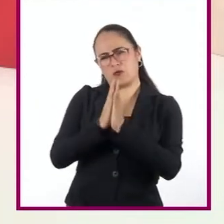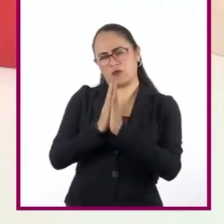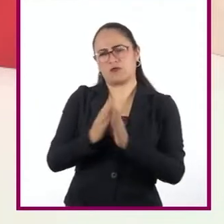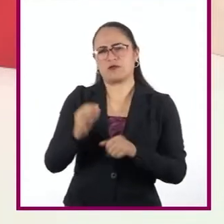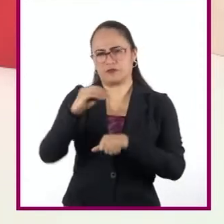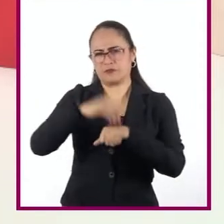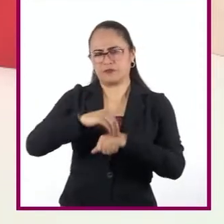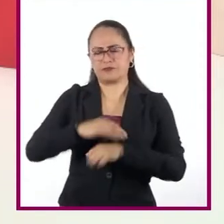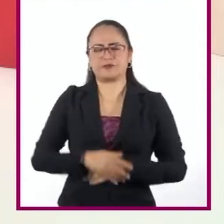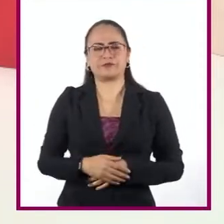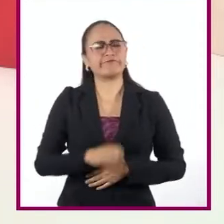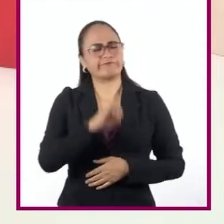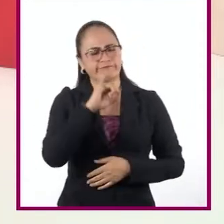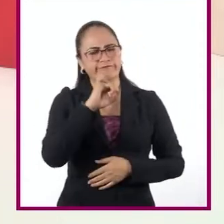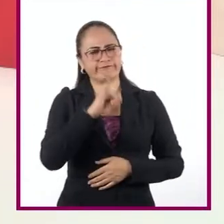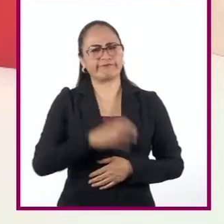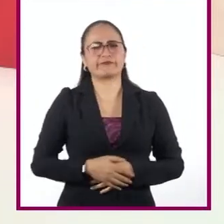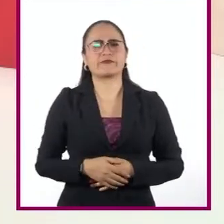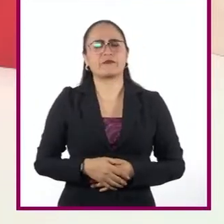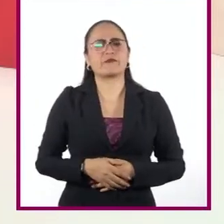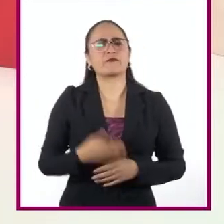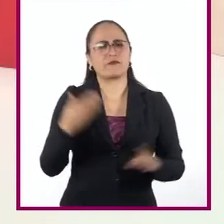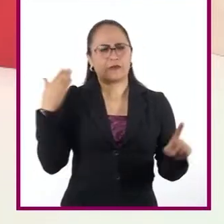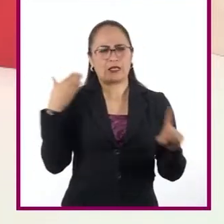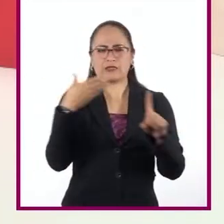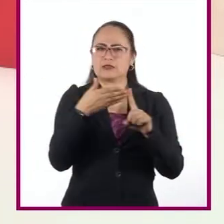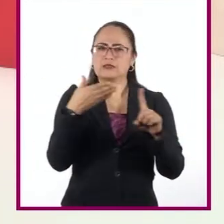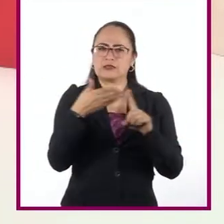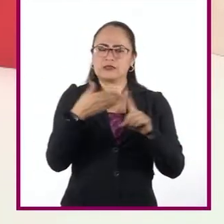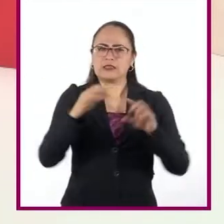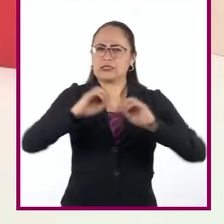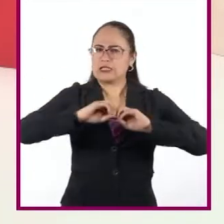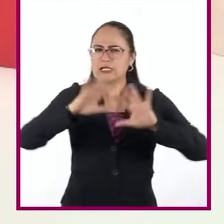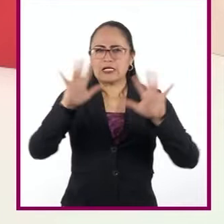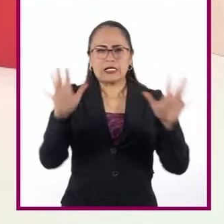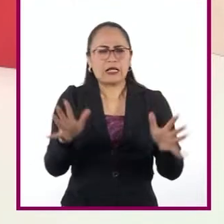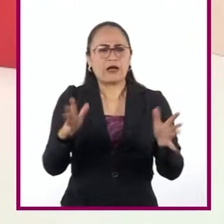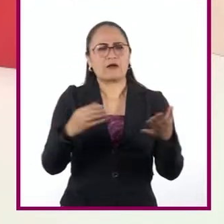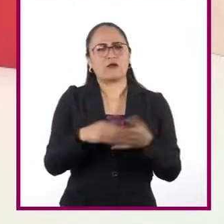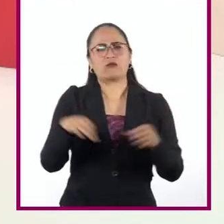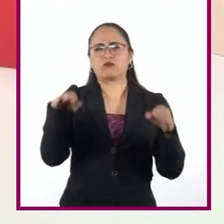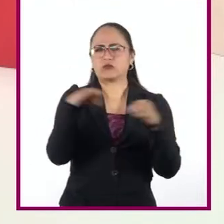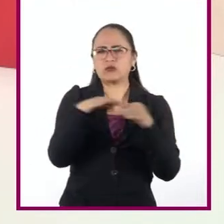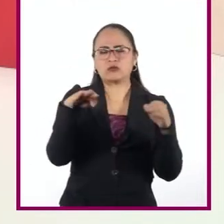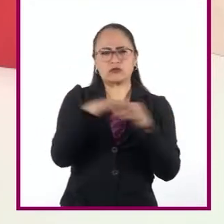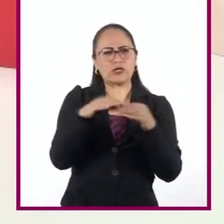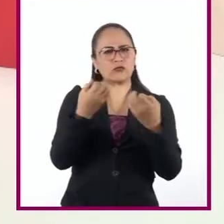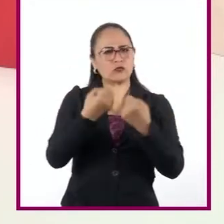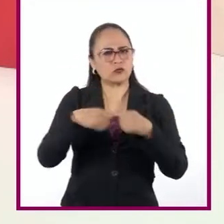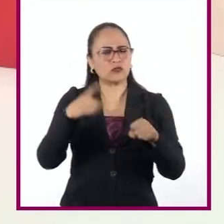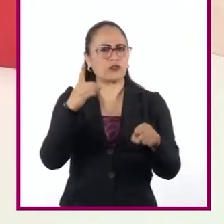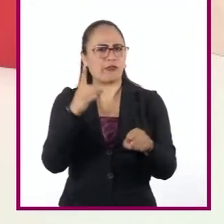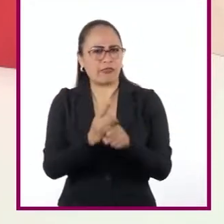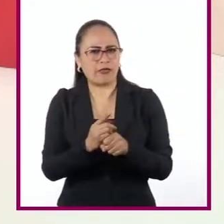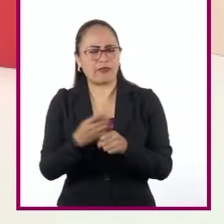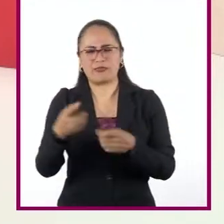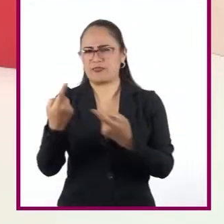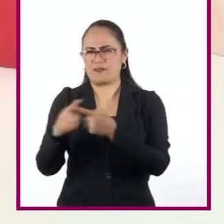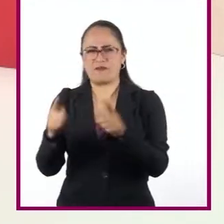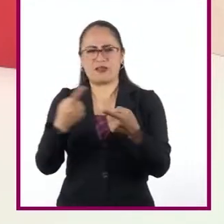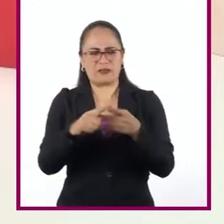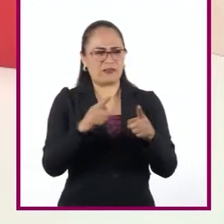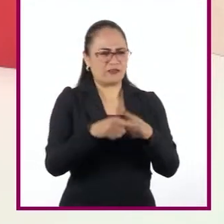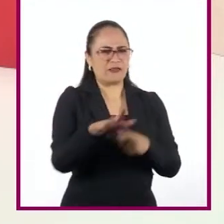Claro, debemos comprenderlo en un sentido amplio, con regularidad. En las sociedades encontramos que los derechos de